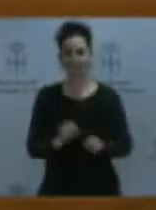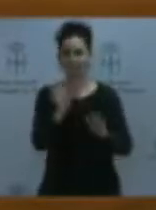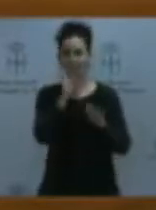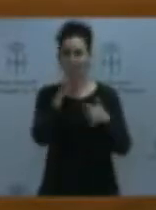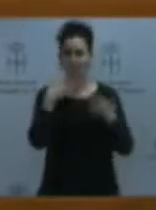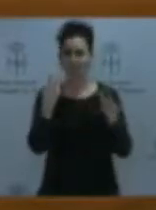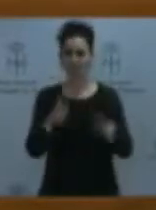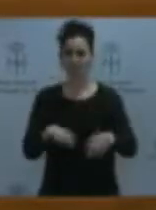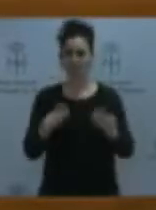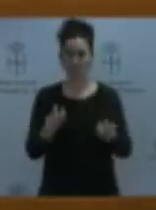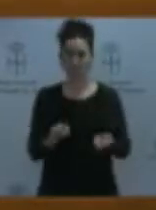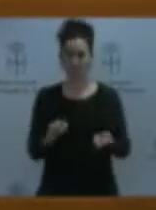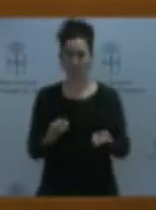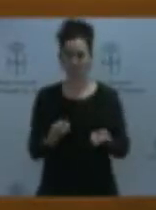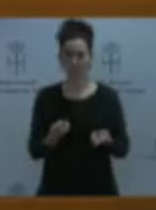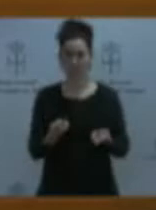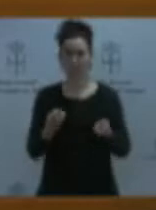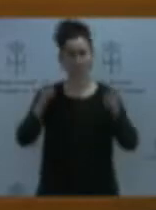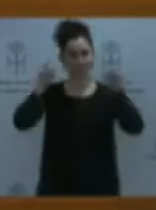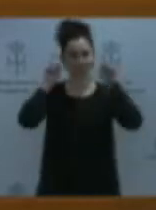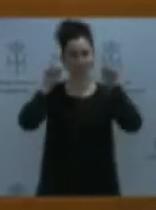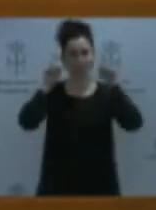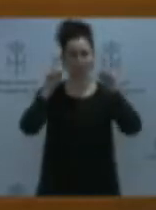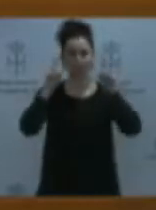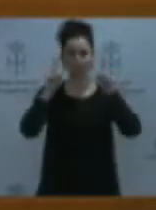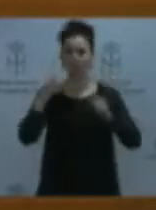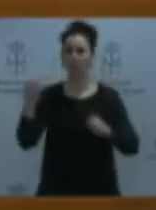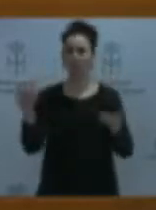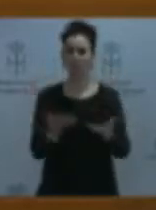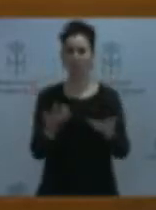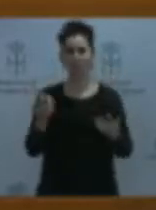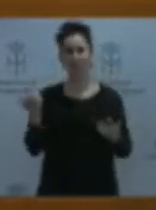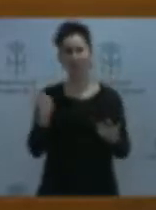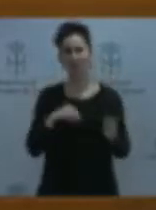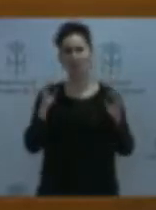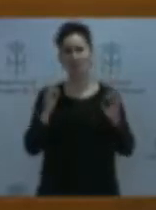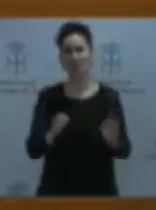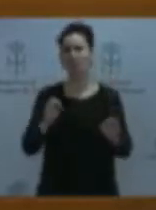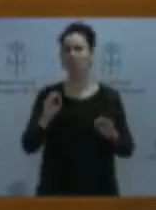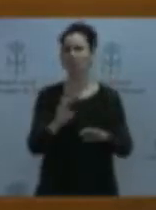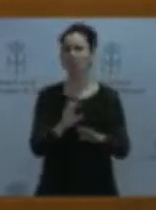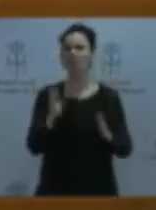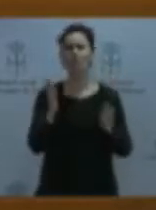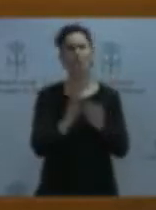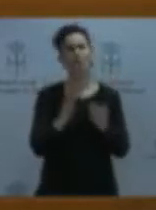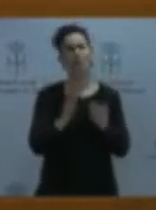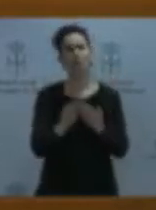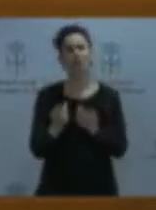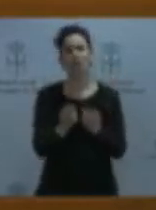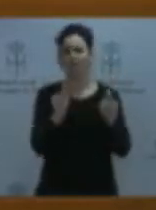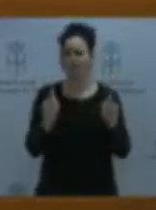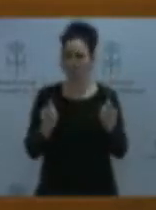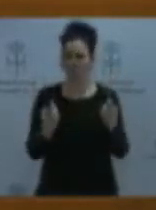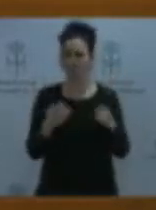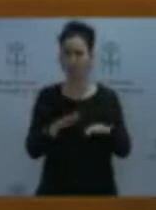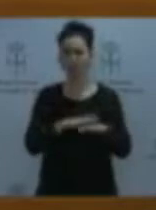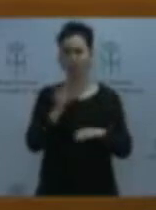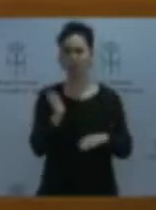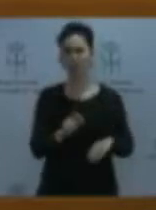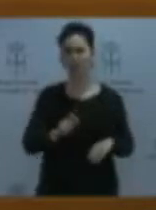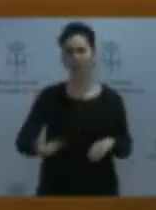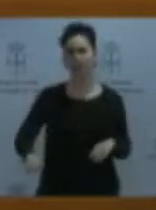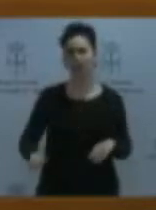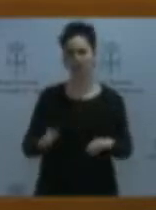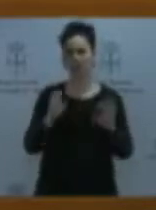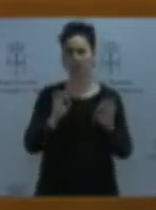de forma urgente los cursos también nos parece una necesidad para el personal laboral del Servicio de Emergencias del Principado de